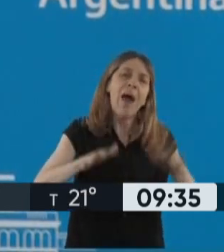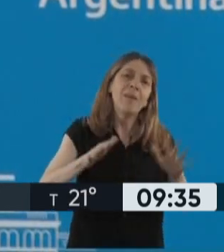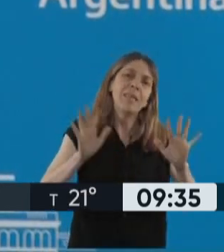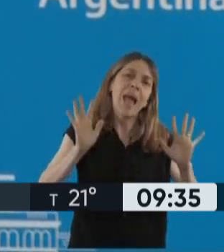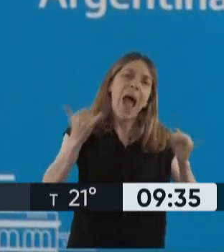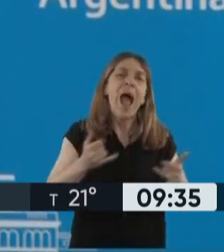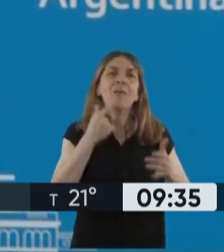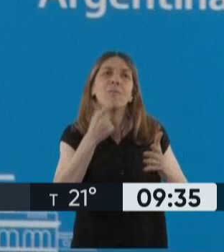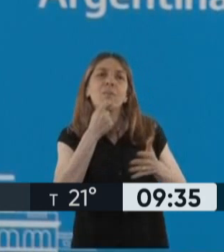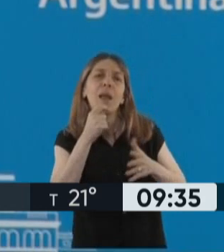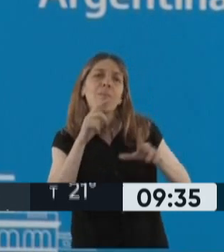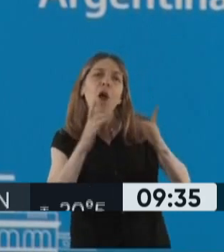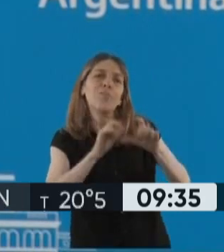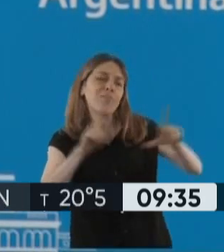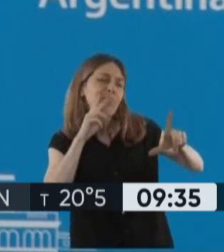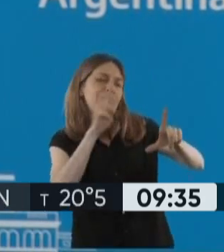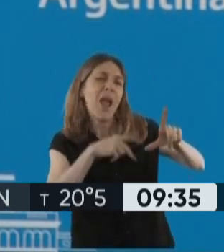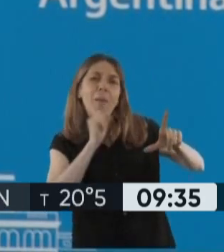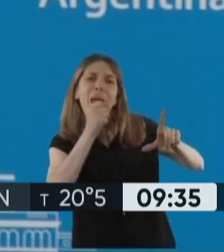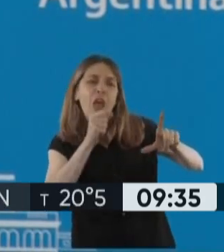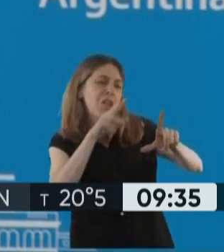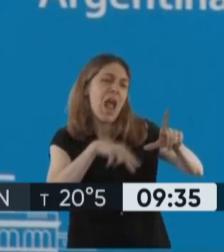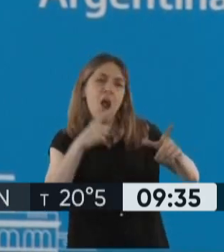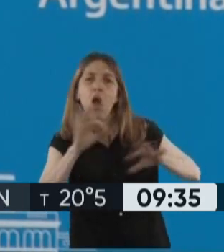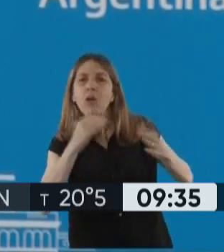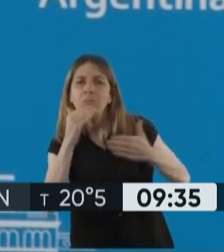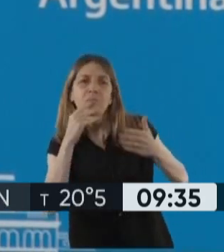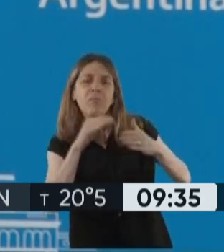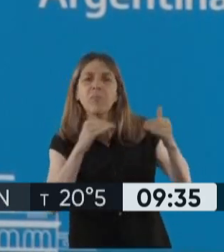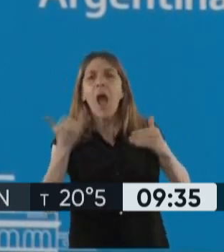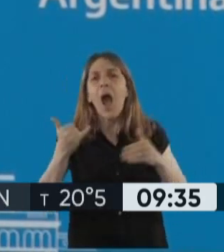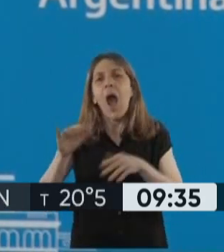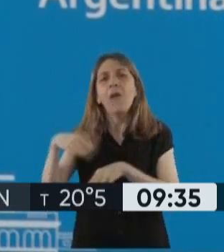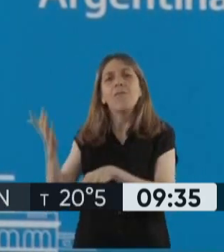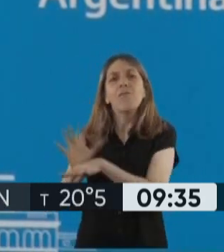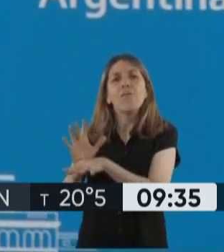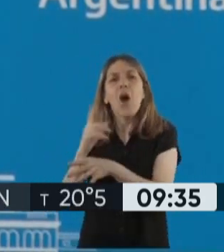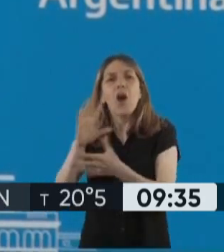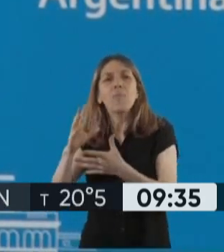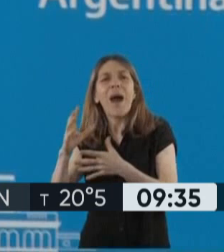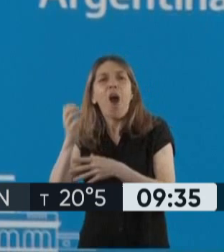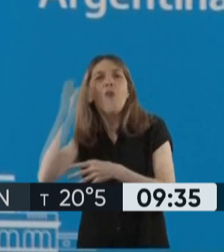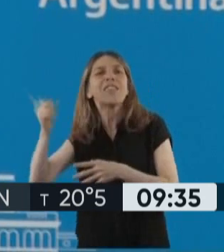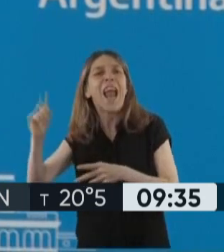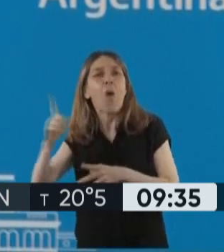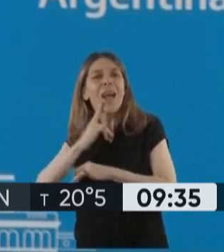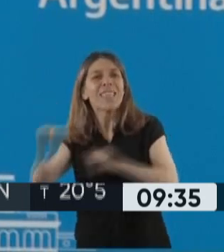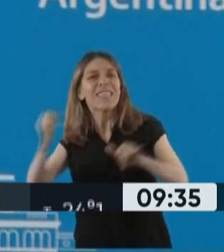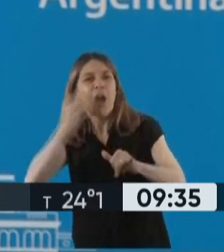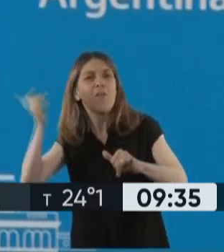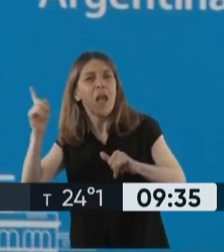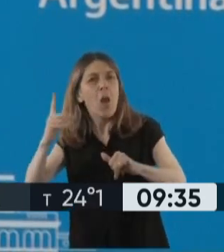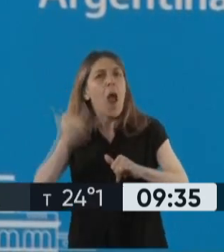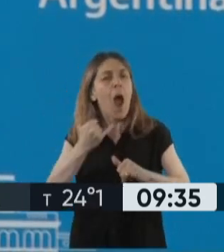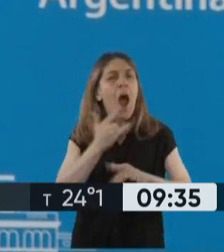leemos en la prensa un exceso de vocación por charlas contadas en off the record, en las cuales se muestra o se trata de marcar una situación